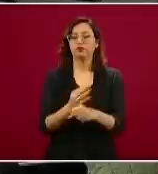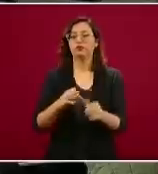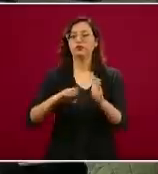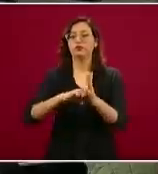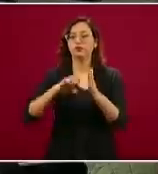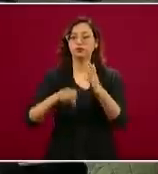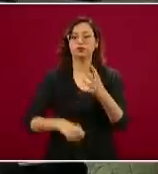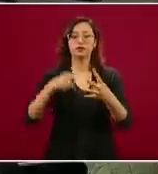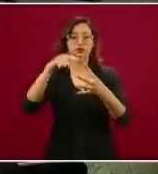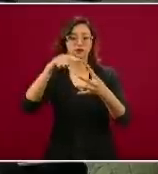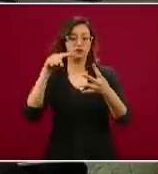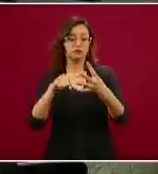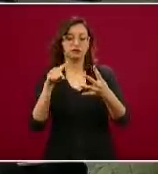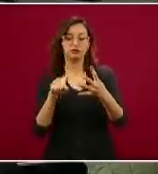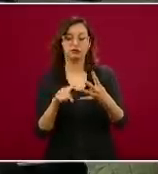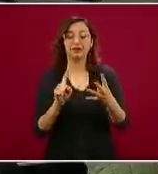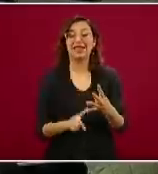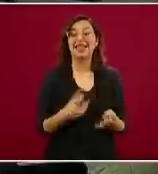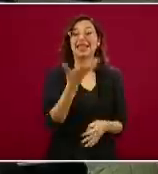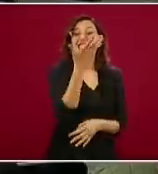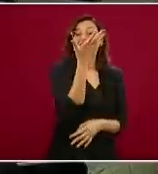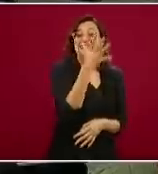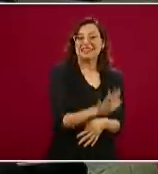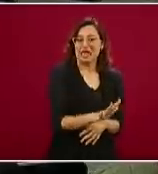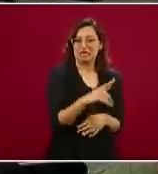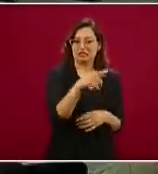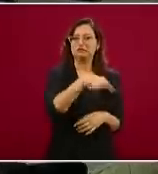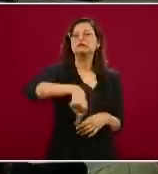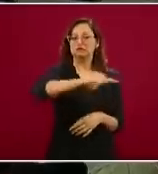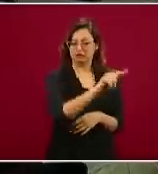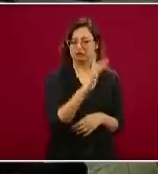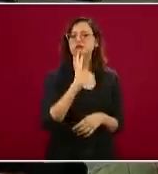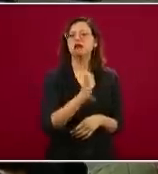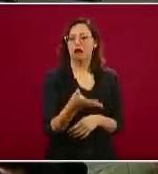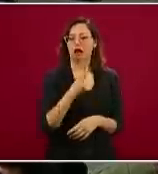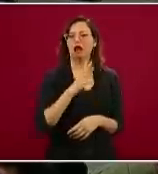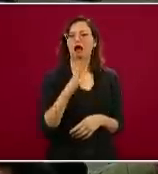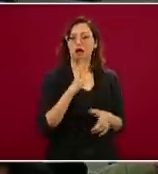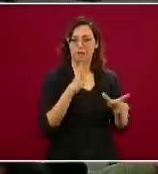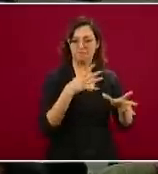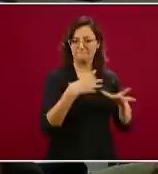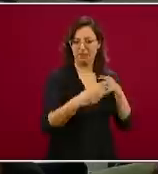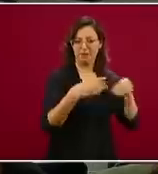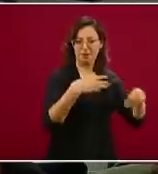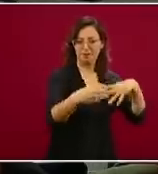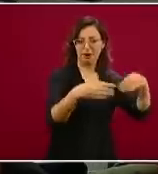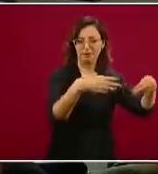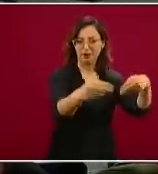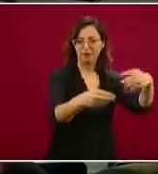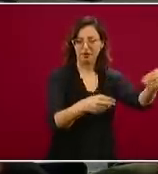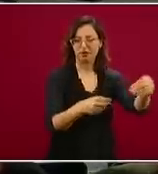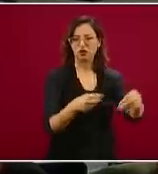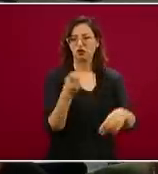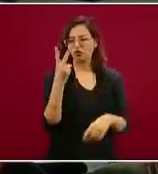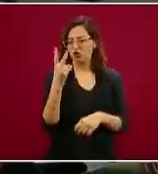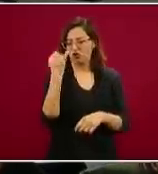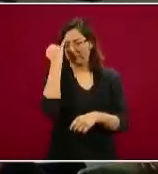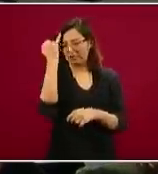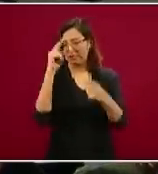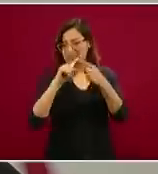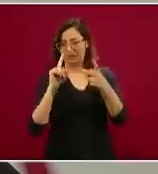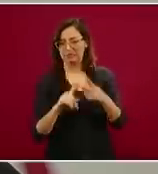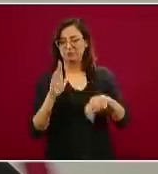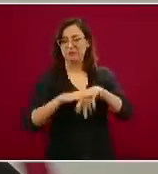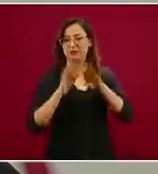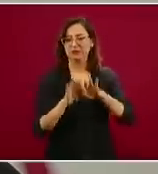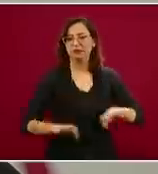estos países, 4 de los 10 que tienen transmisión comunitaria, y representar 2 ideas fundamentales. Una, las